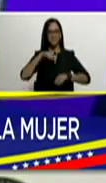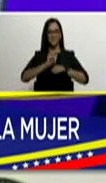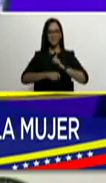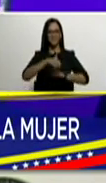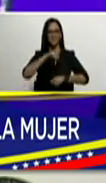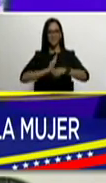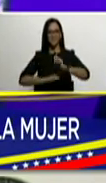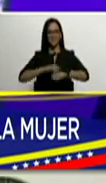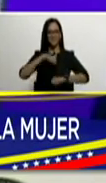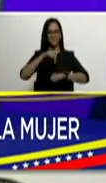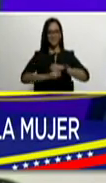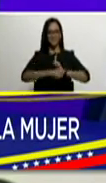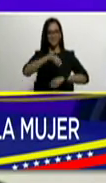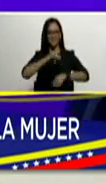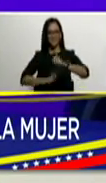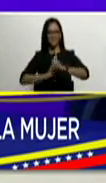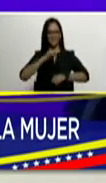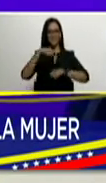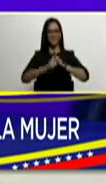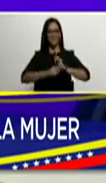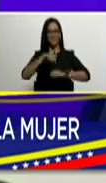mente brillante de la gaita.